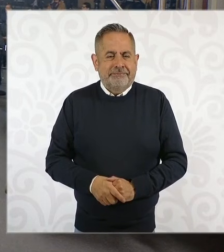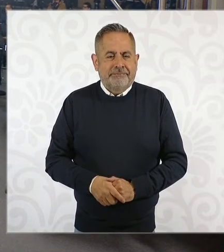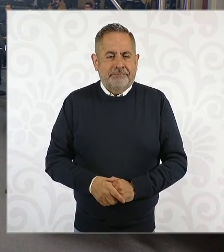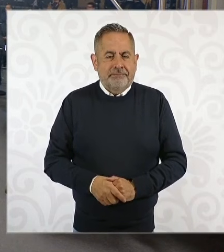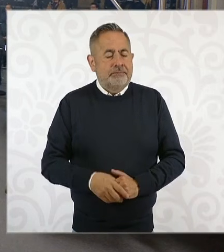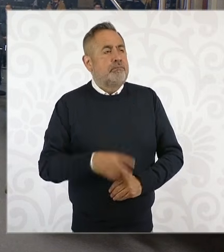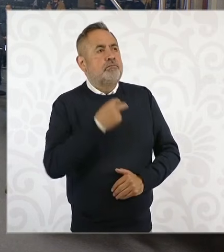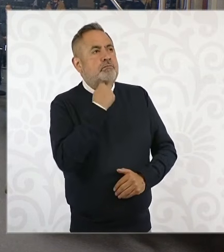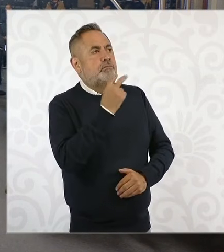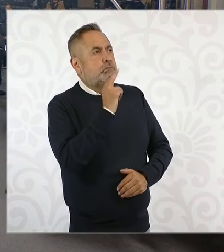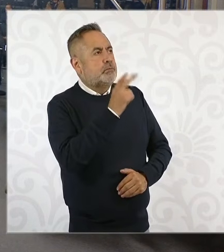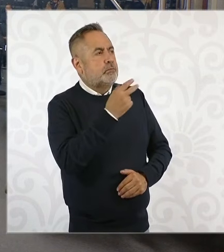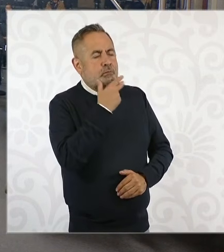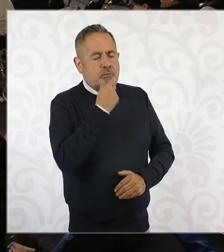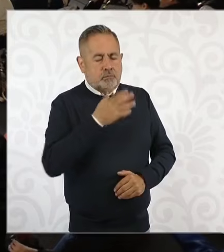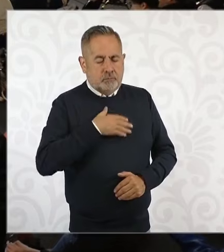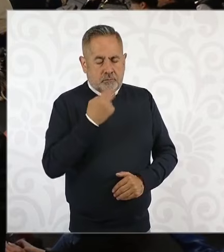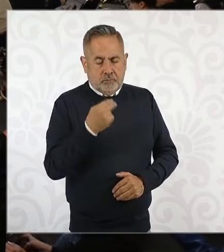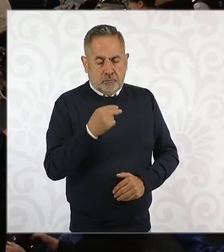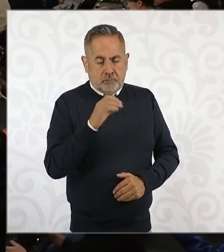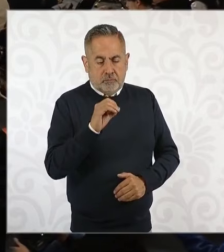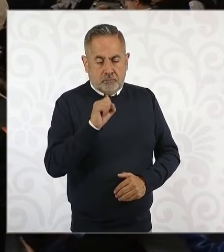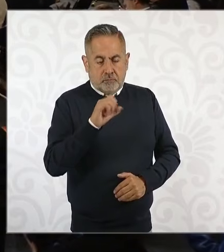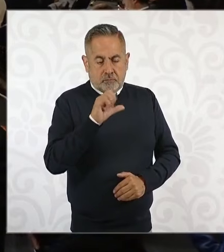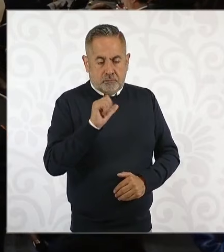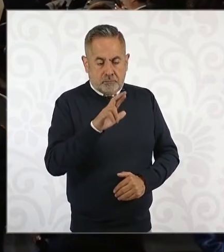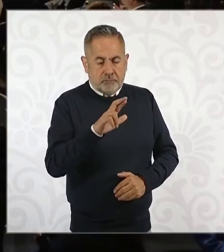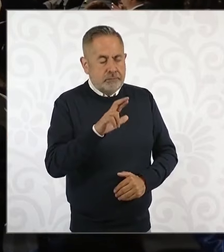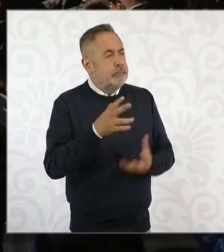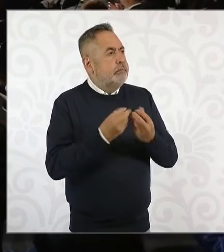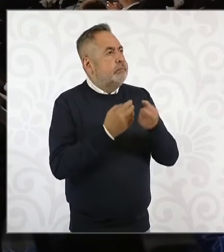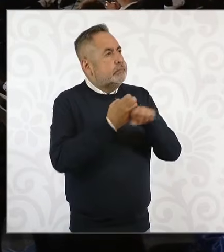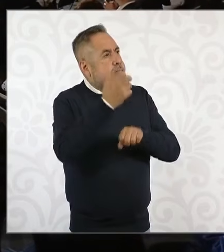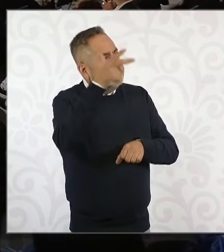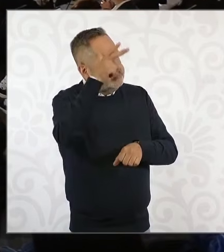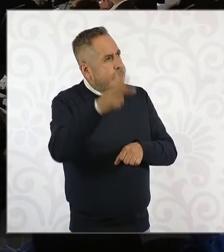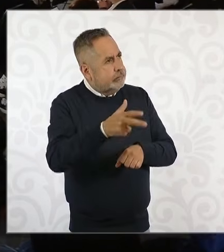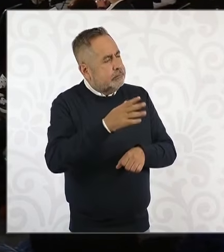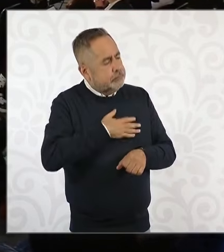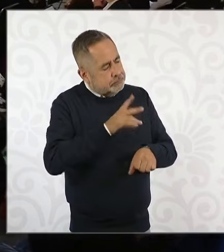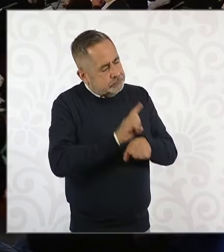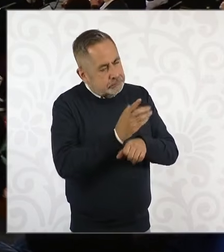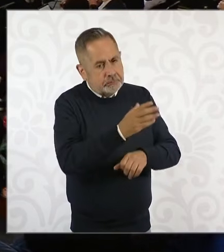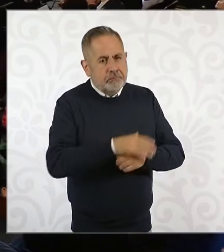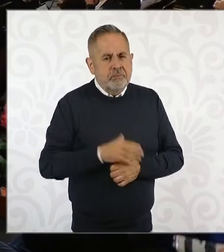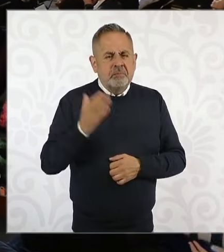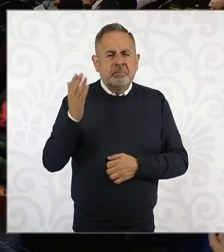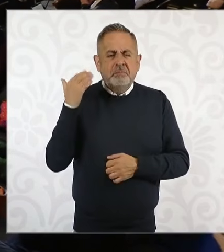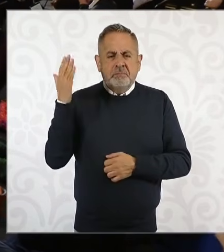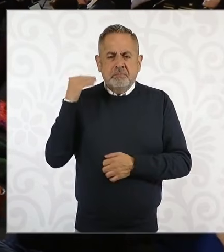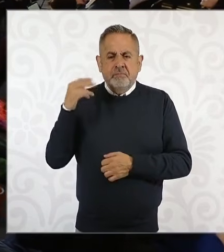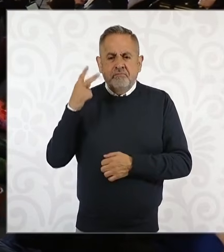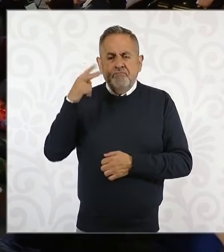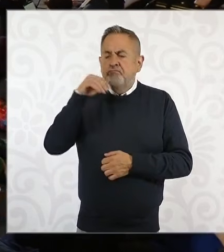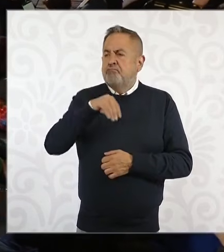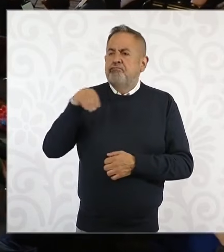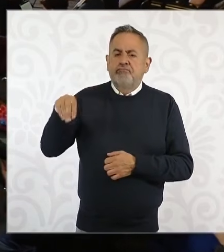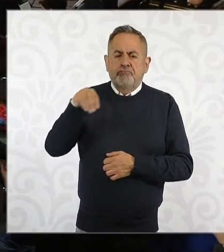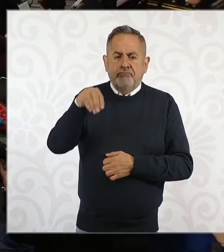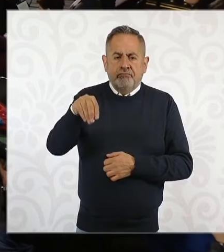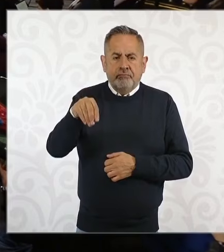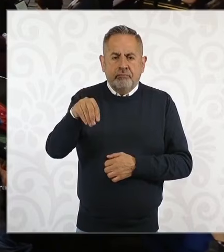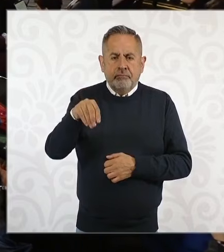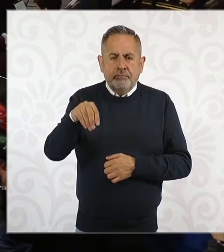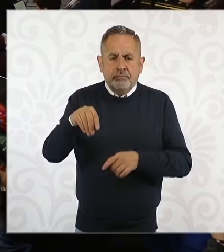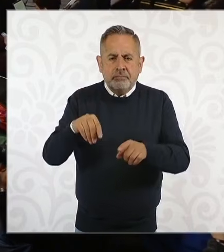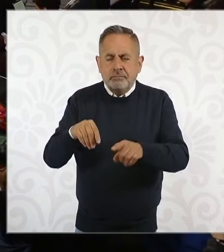Buen día, presidente. Oscar Zamudio para Sagacín del Estado de Hidalgo. Este fin de semana, presidente, usted realizó una gira por el estado. Acércate